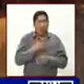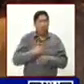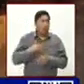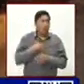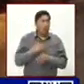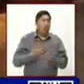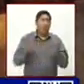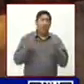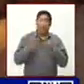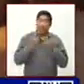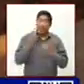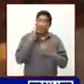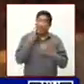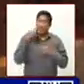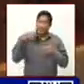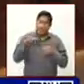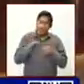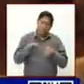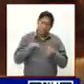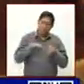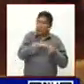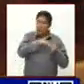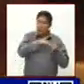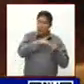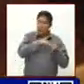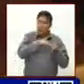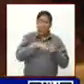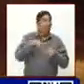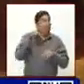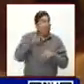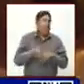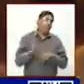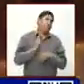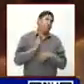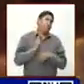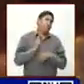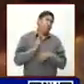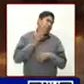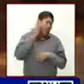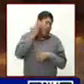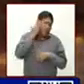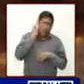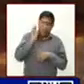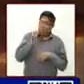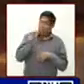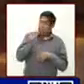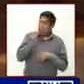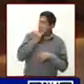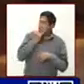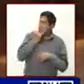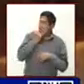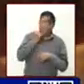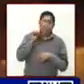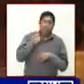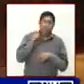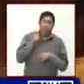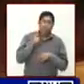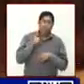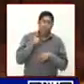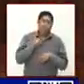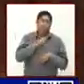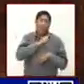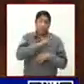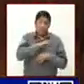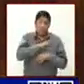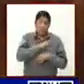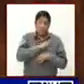porque hasta hace poco igual vimos un accidente que justamente en este lugar no sabemos Cuáles han sido por menores si se encontraba